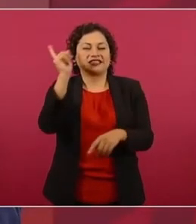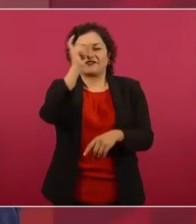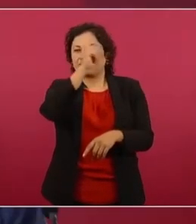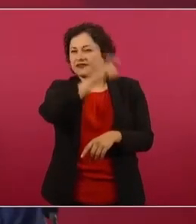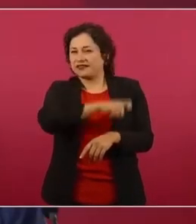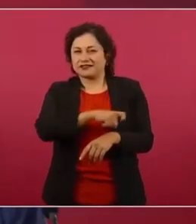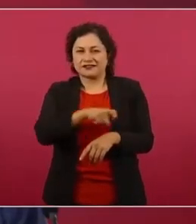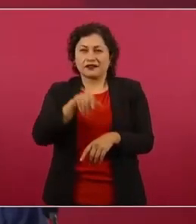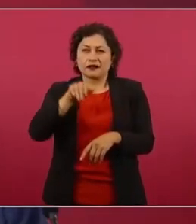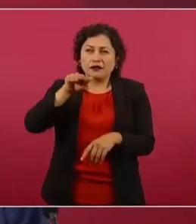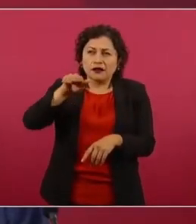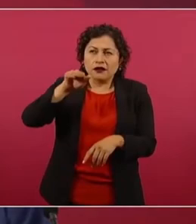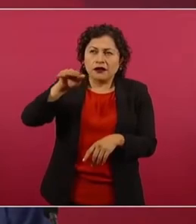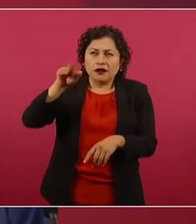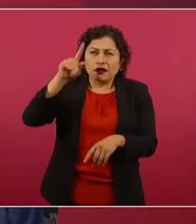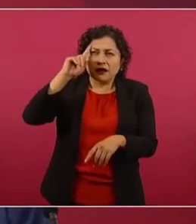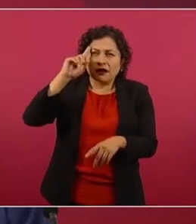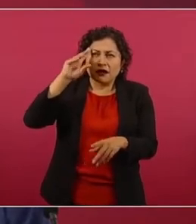convencerlos.